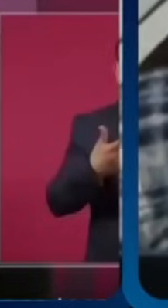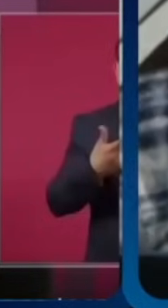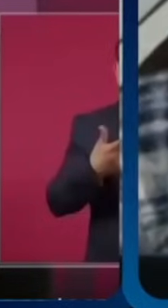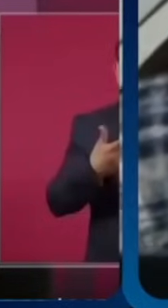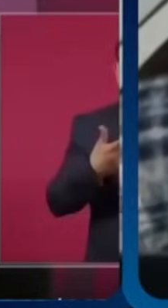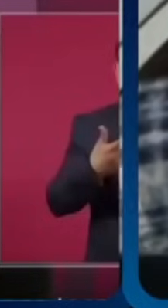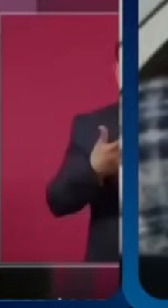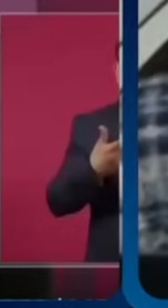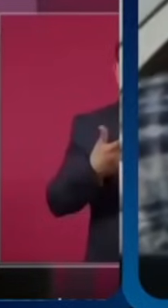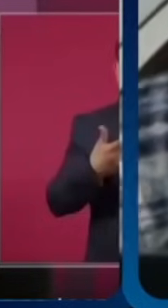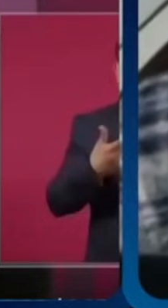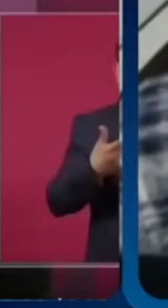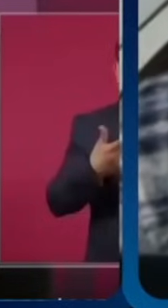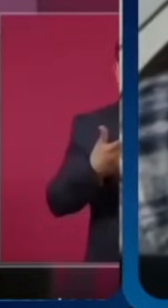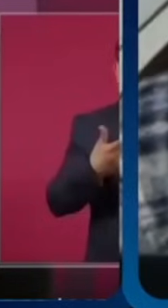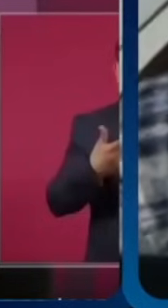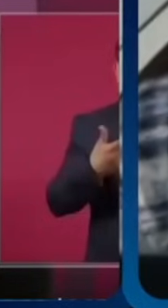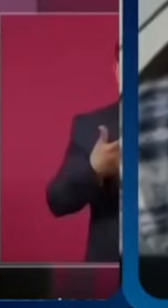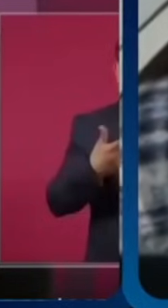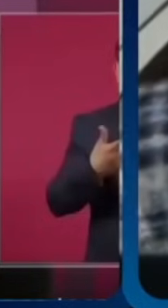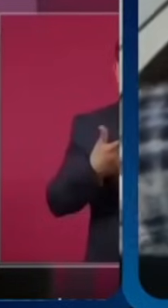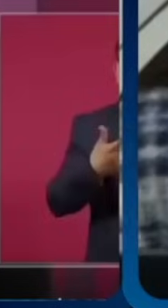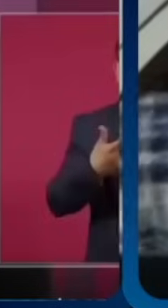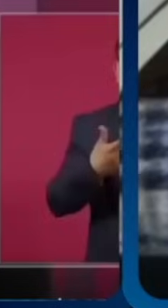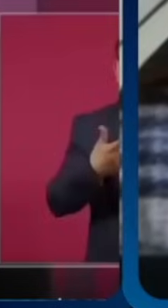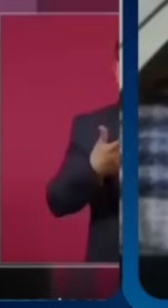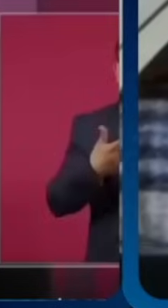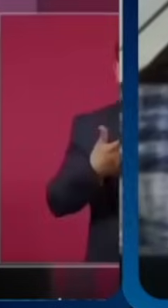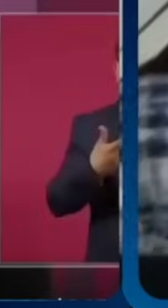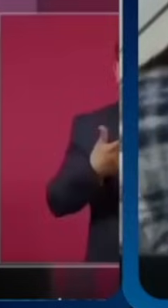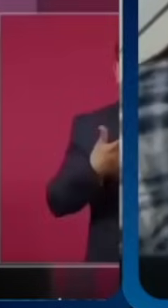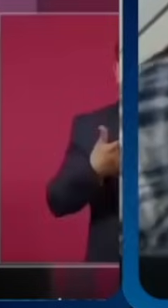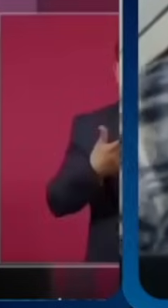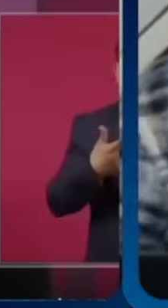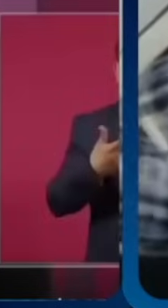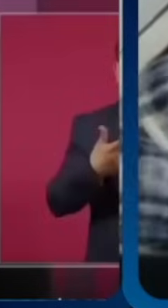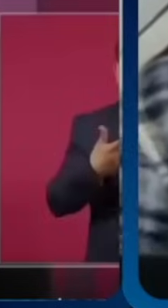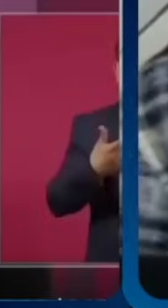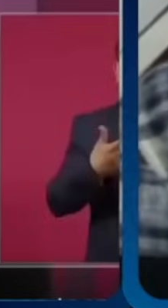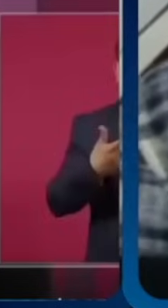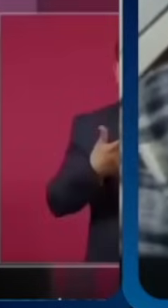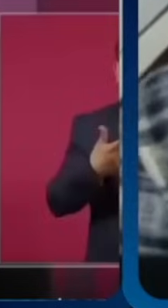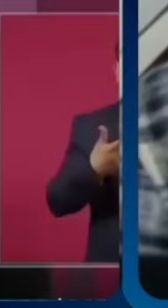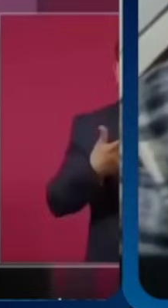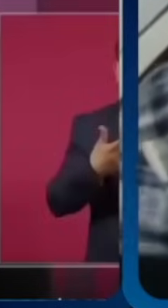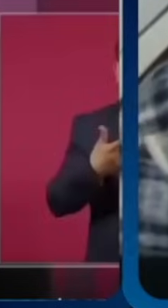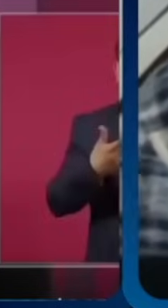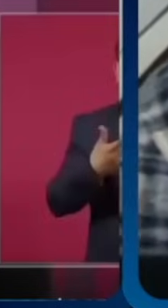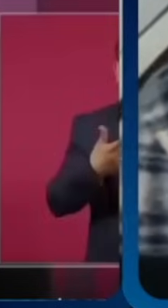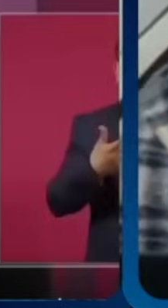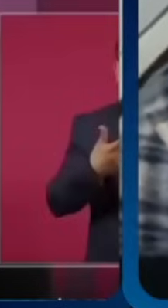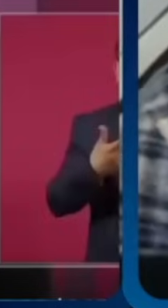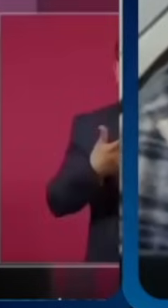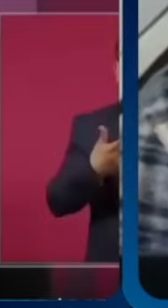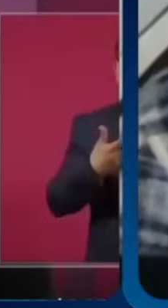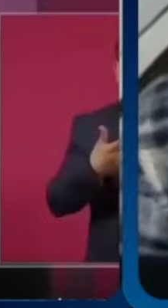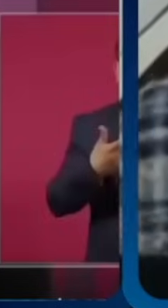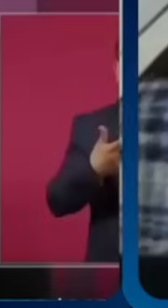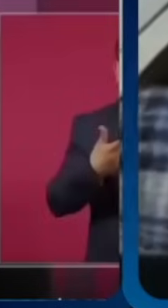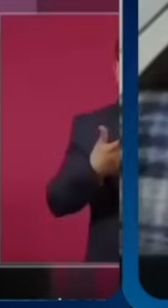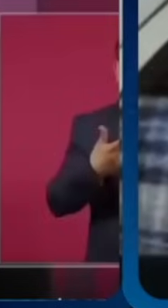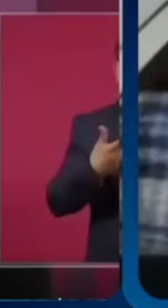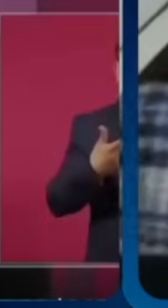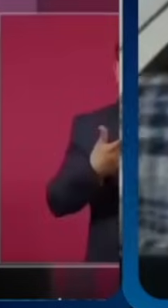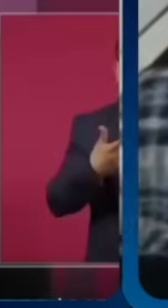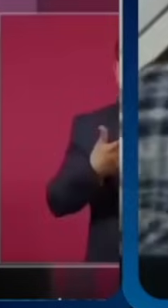otro nombre, que ya salieron a decir que esos fideicomisos son pa' Miguelito, que no van a dar nada al